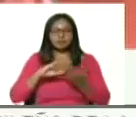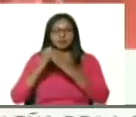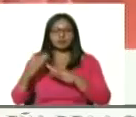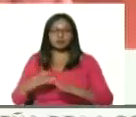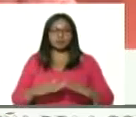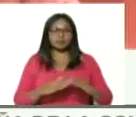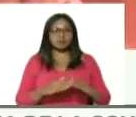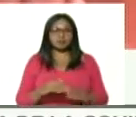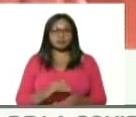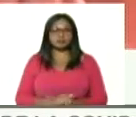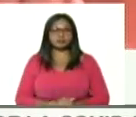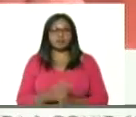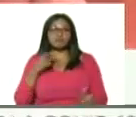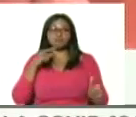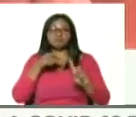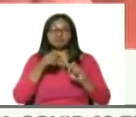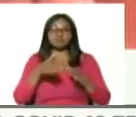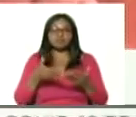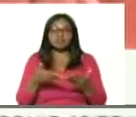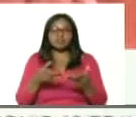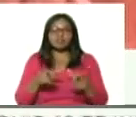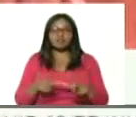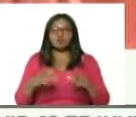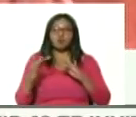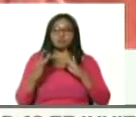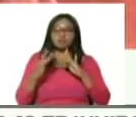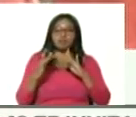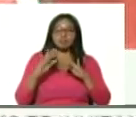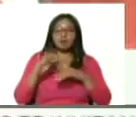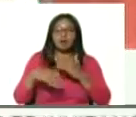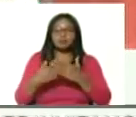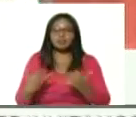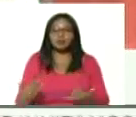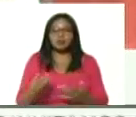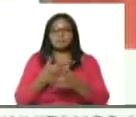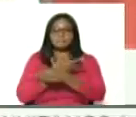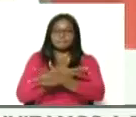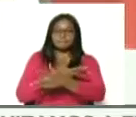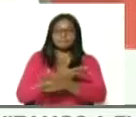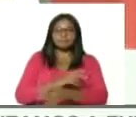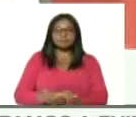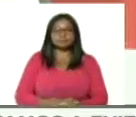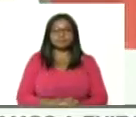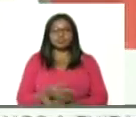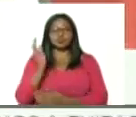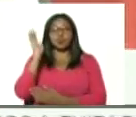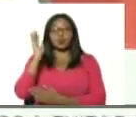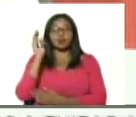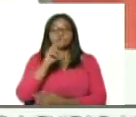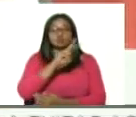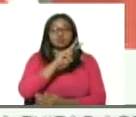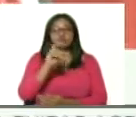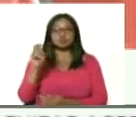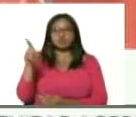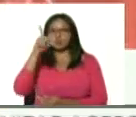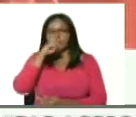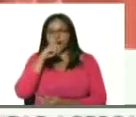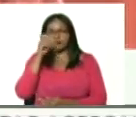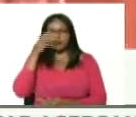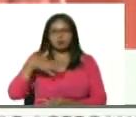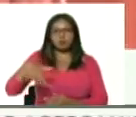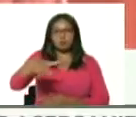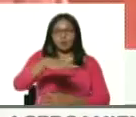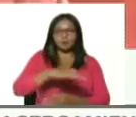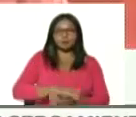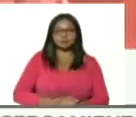a propósito de este pase y de esta videoconferencia en el ámbito del Congreso Bicentenario de los Pueblos. Y es el hecho,